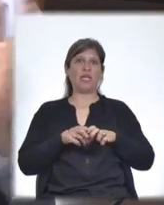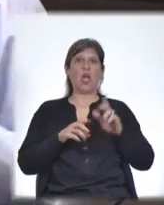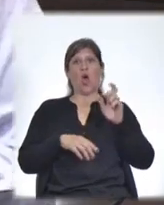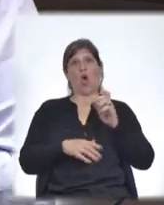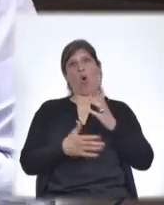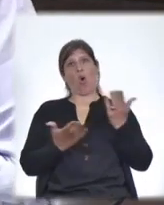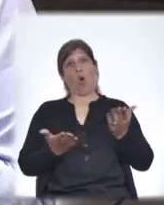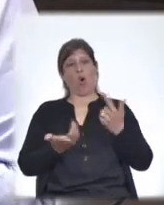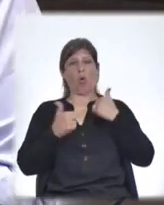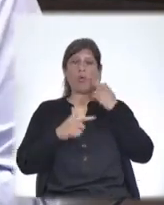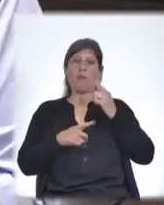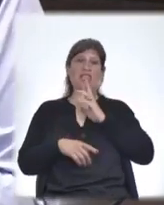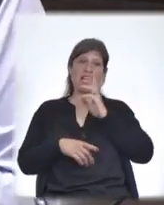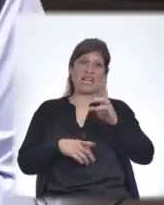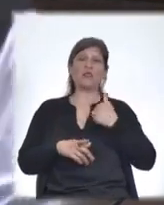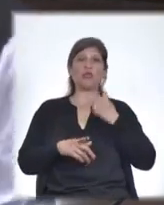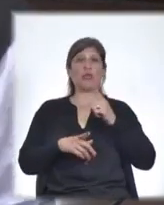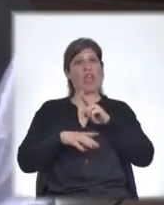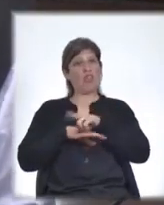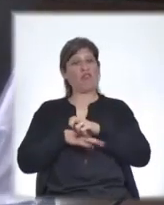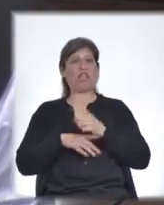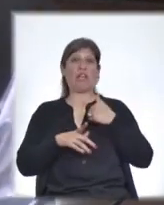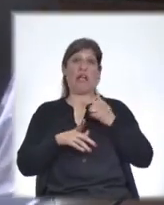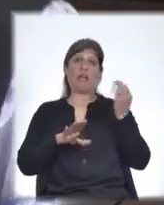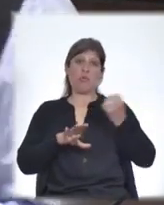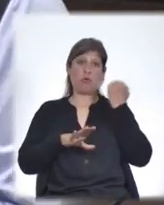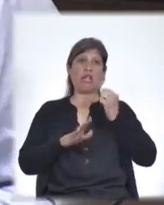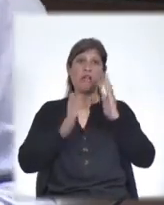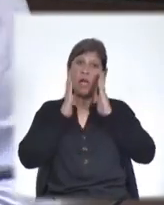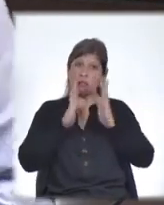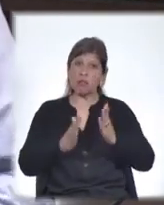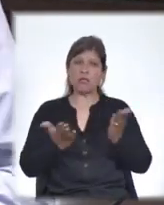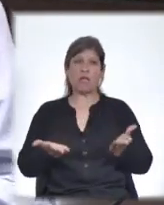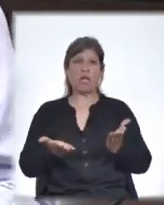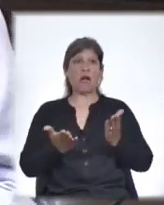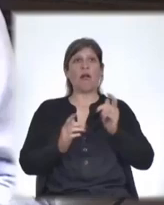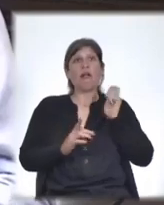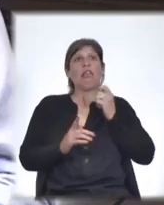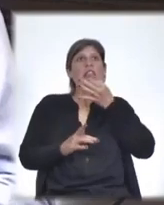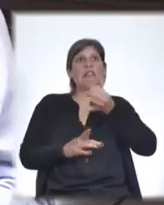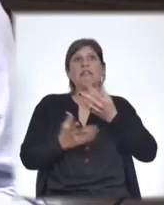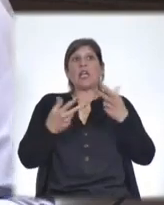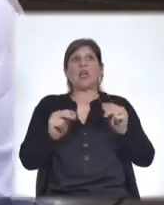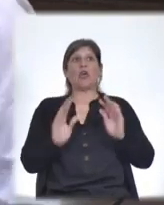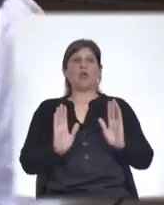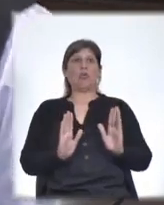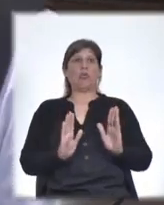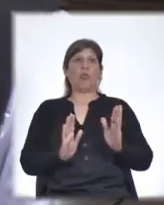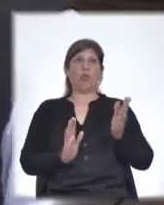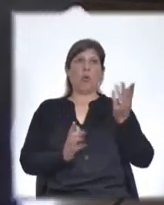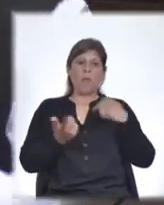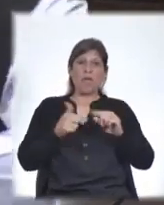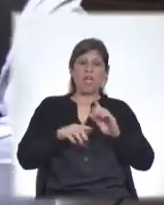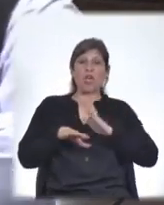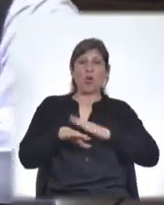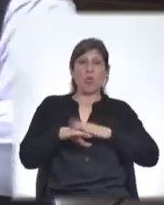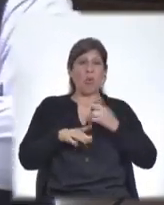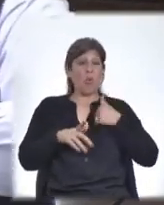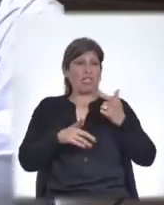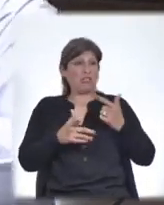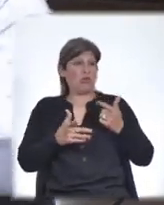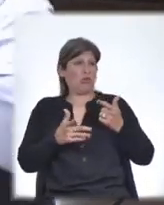el resultado fiscal importa y que hay que atenderlo. ¿Quién va a decir que no? Ahora, en un momento de